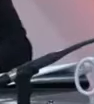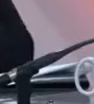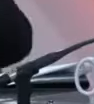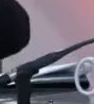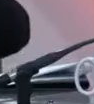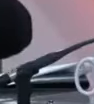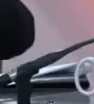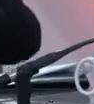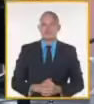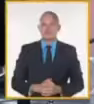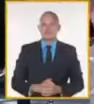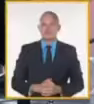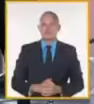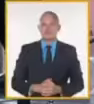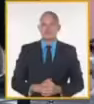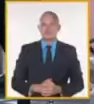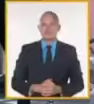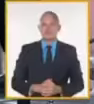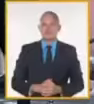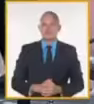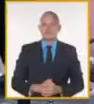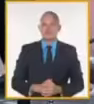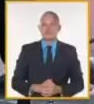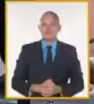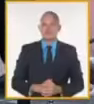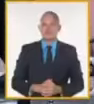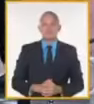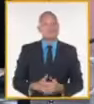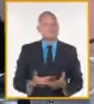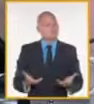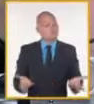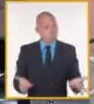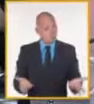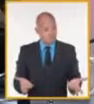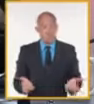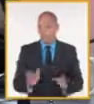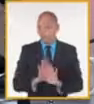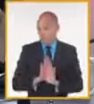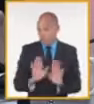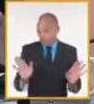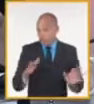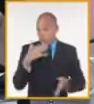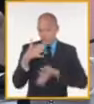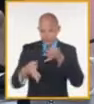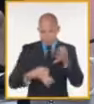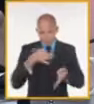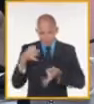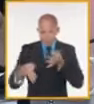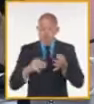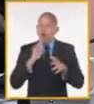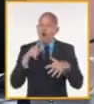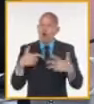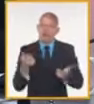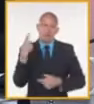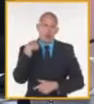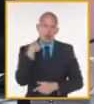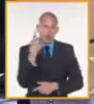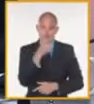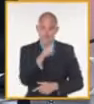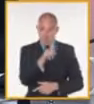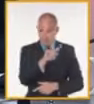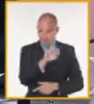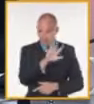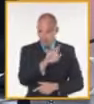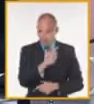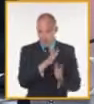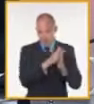Bueno ya esa lógica de funcionamiento del terrorismo contra Cuba a lo largo de estos años en los últimos se le